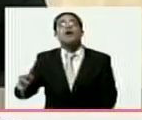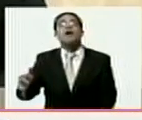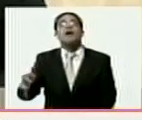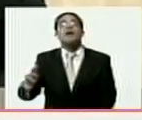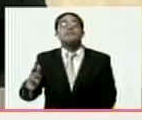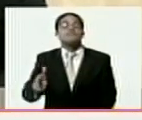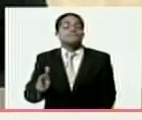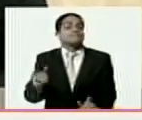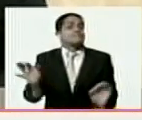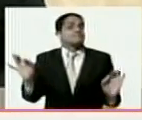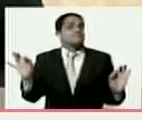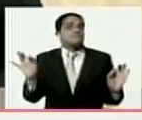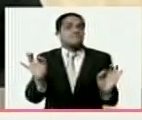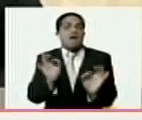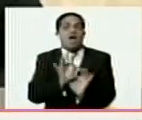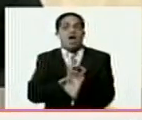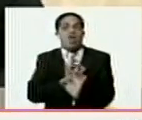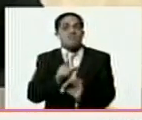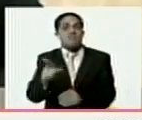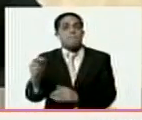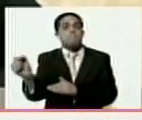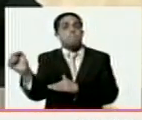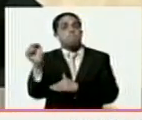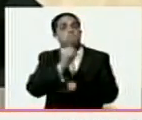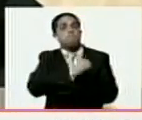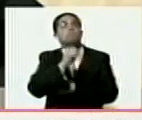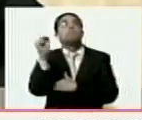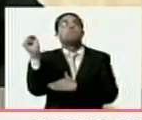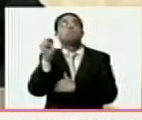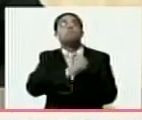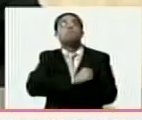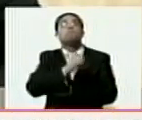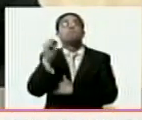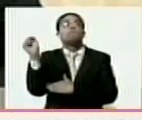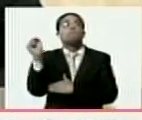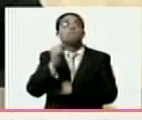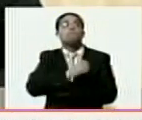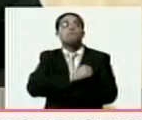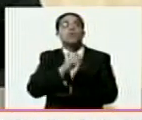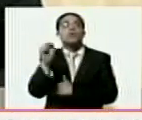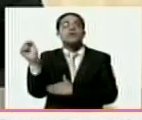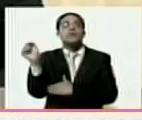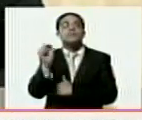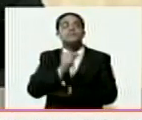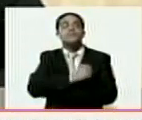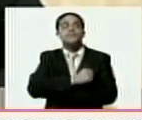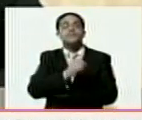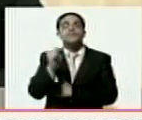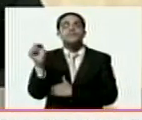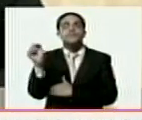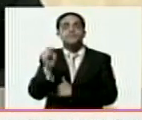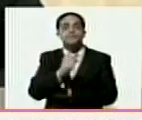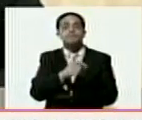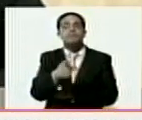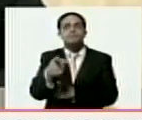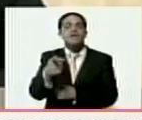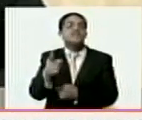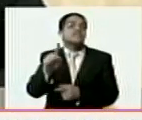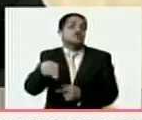Nada. Más bien les dan más insumos, les dan más financiamiento para que